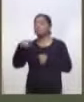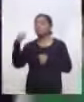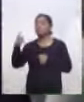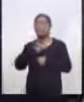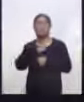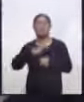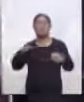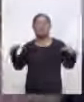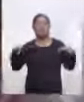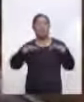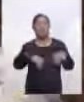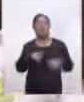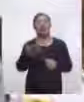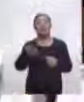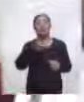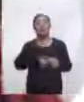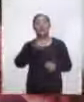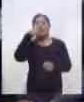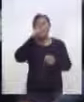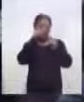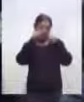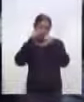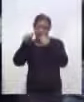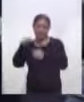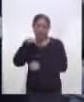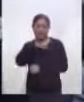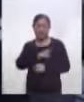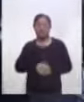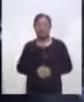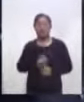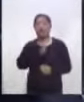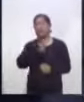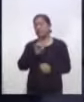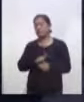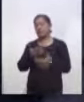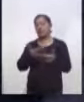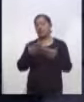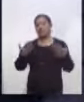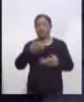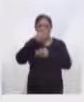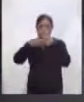al hospital para recibir atención especializada. Para Ahora Noticias, Lorena Temolsin.